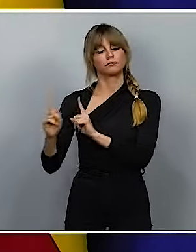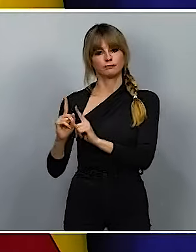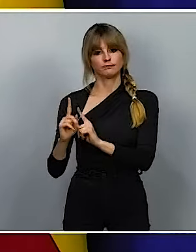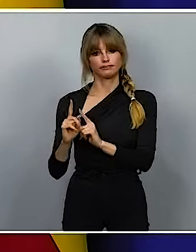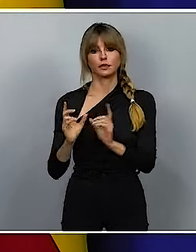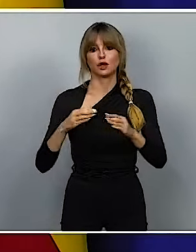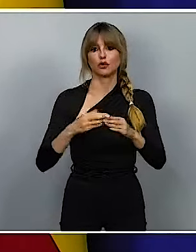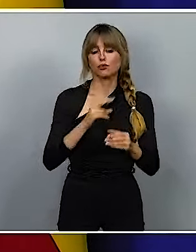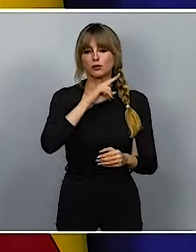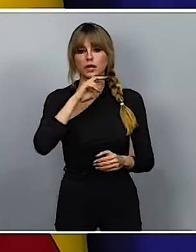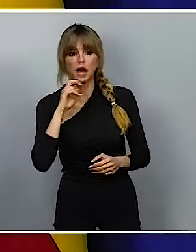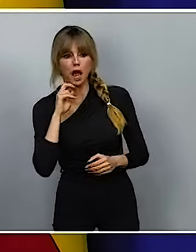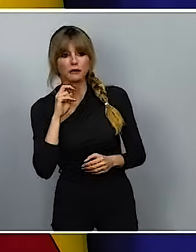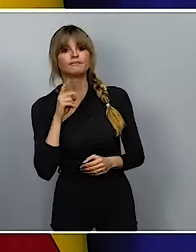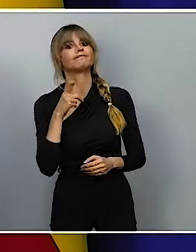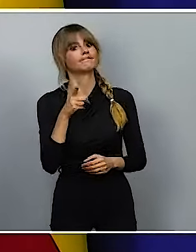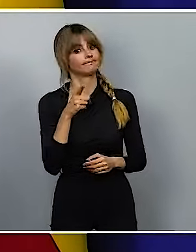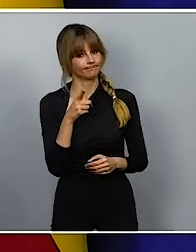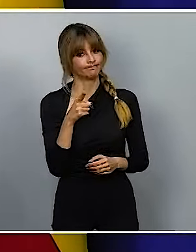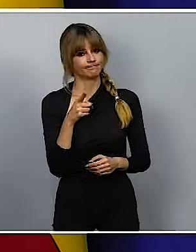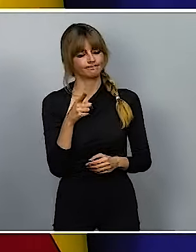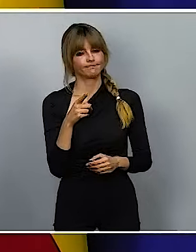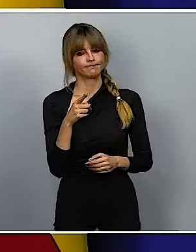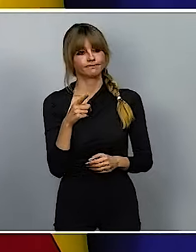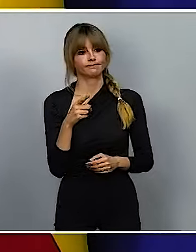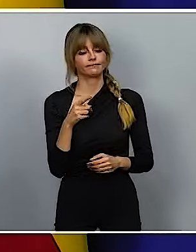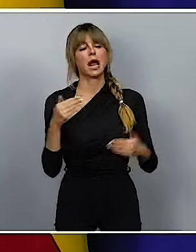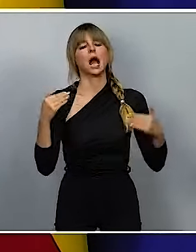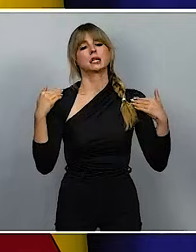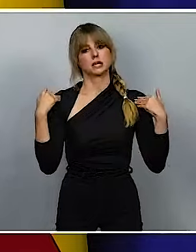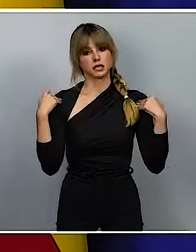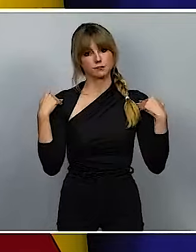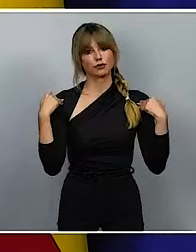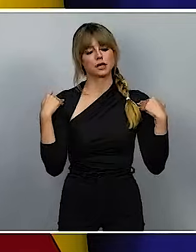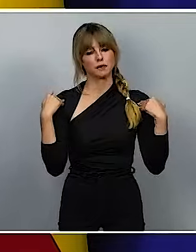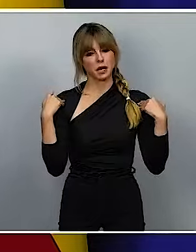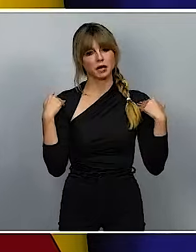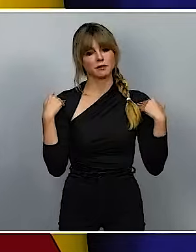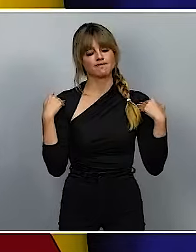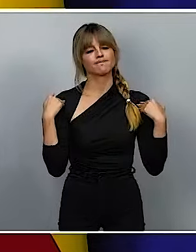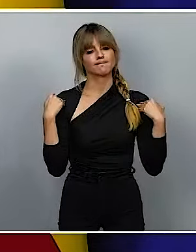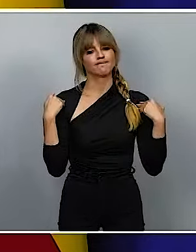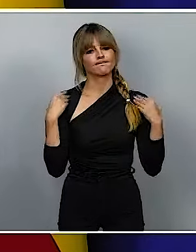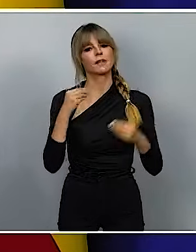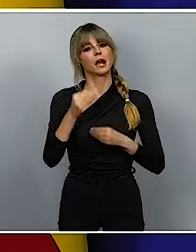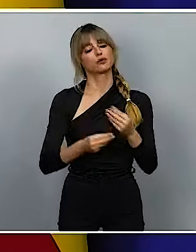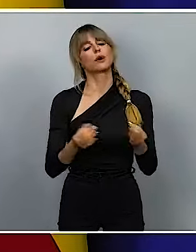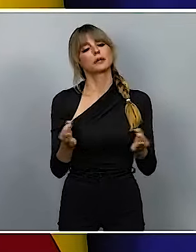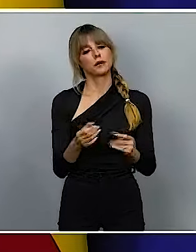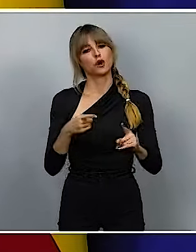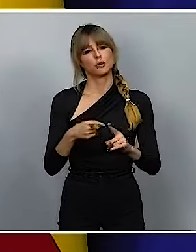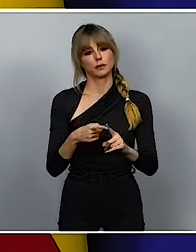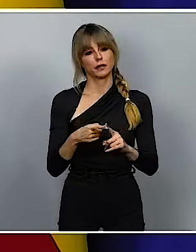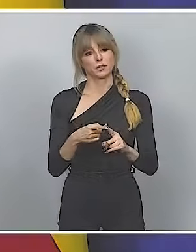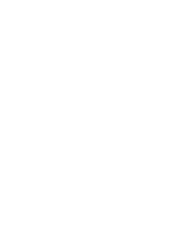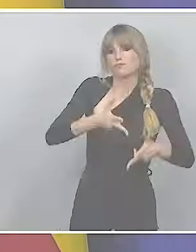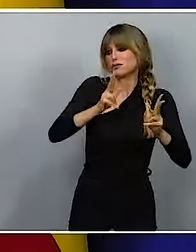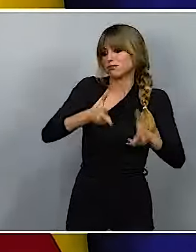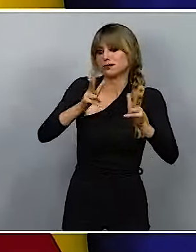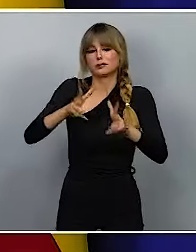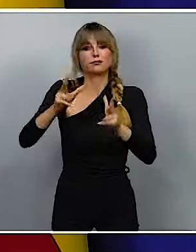también Israel deben actuar con la mayor responsabilidad y contención para evitar el peor de los